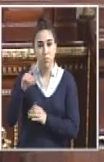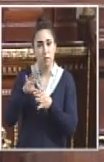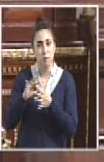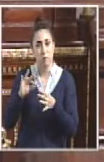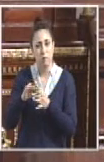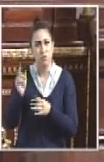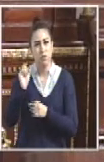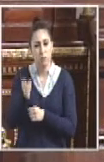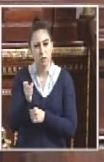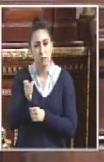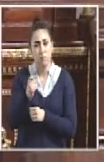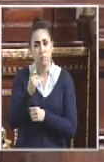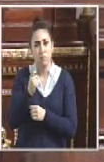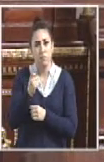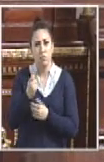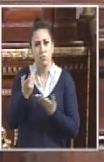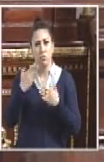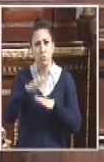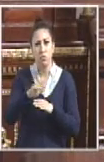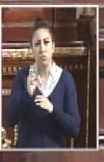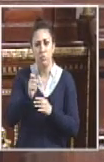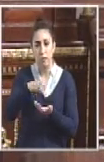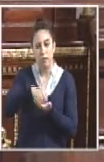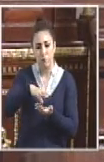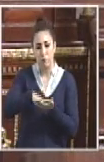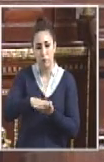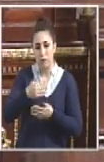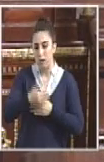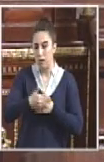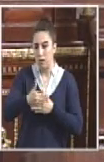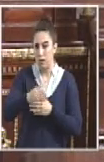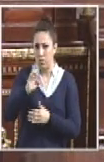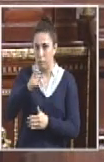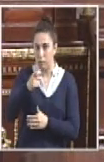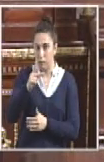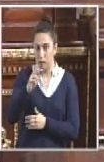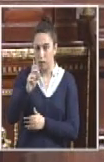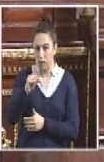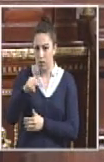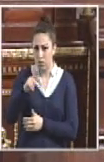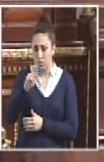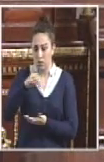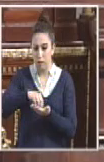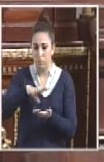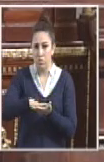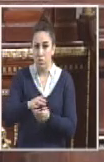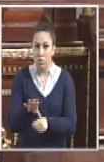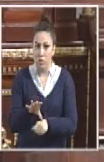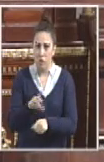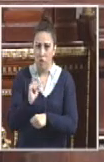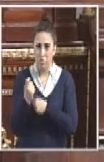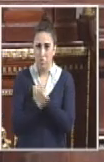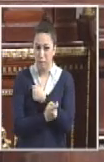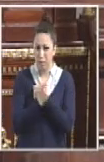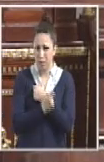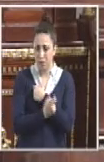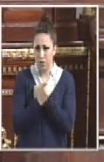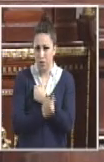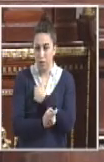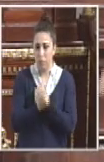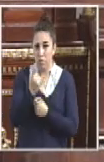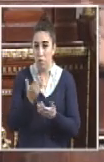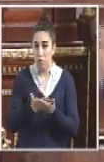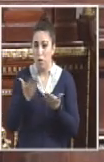al expediente clínico electrónico y que, vencidos los plazos legales,